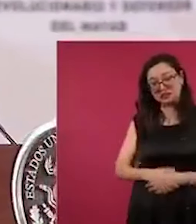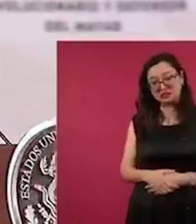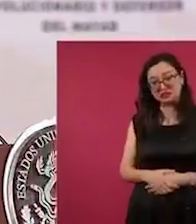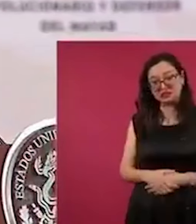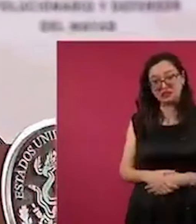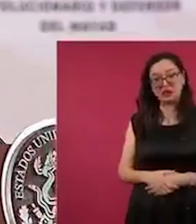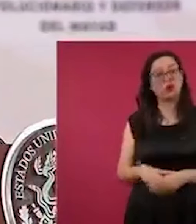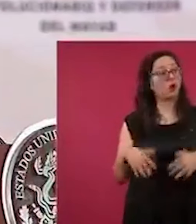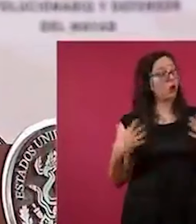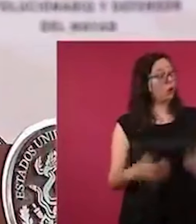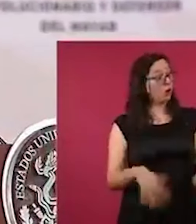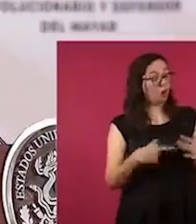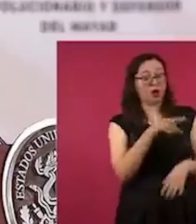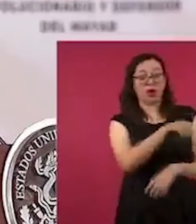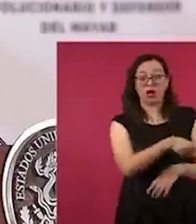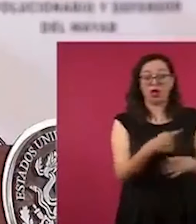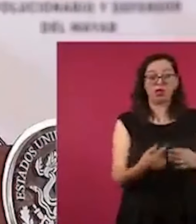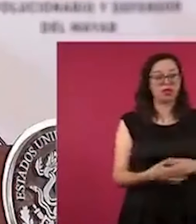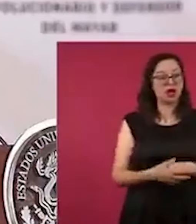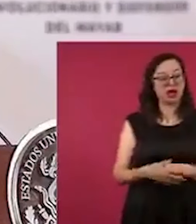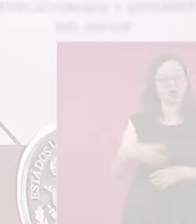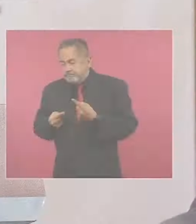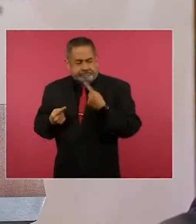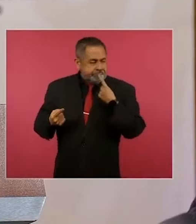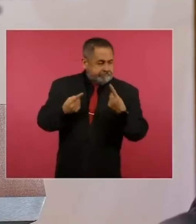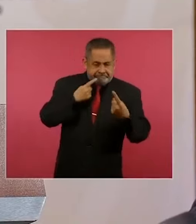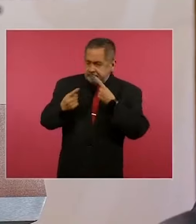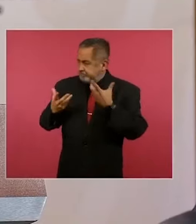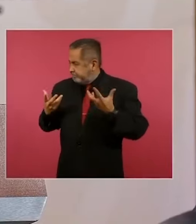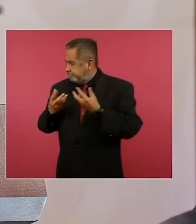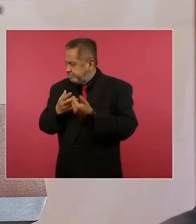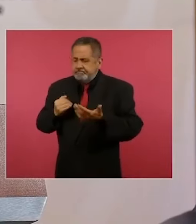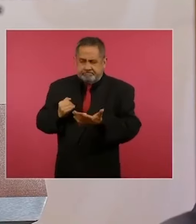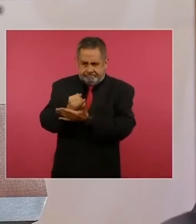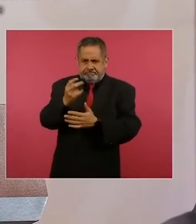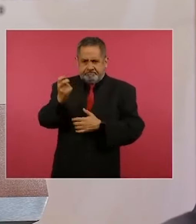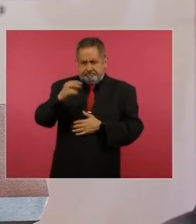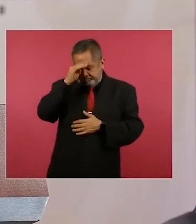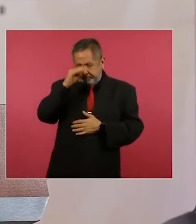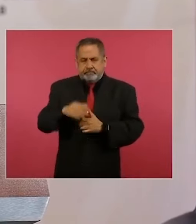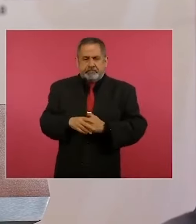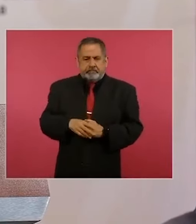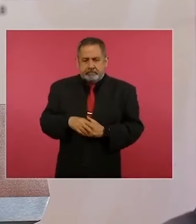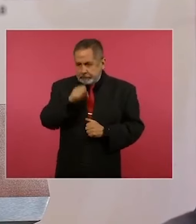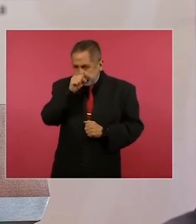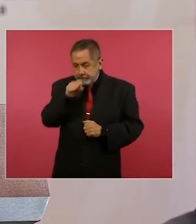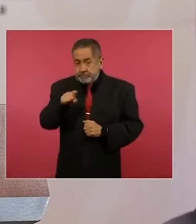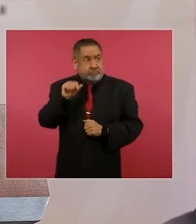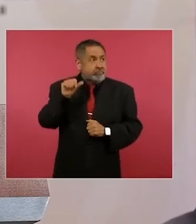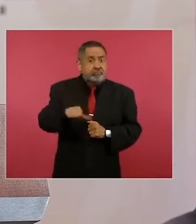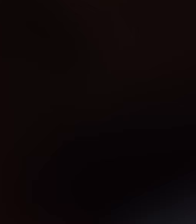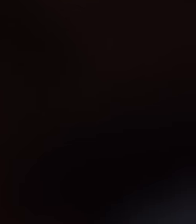Josefa Ortiz de Domínguez, segunda. El presidente Andrés Manuel López Obrador reaccionó a las declaraciones